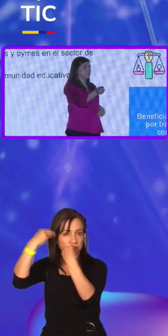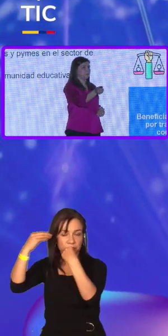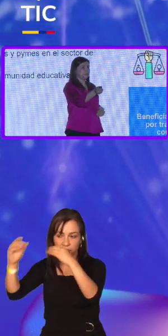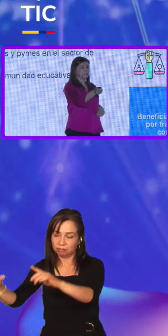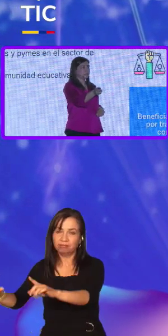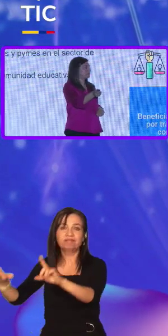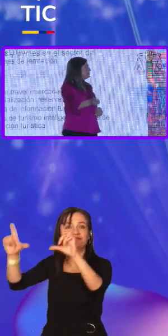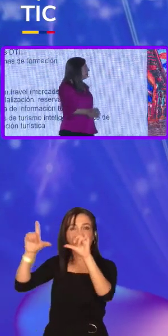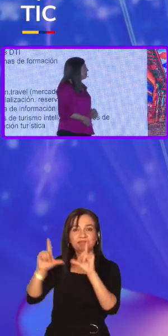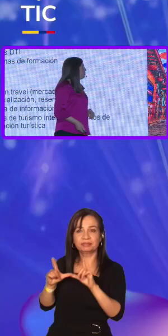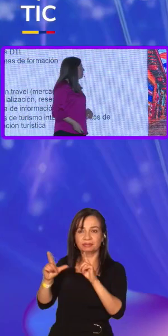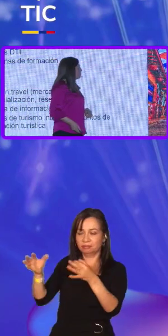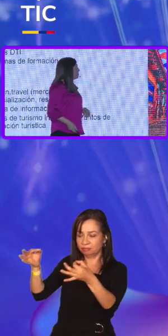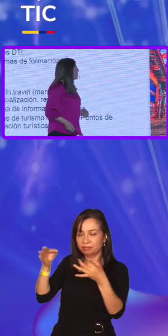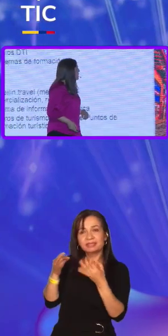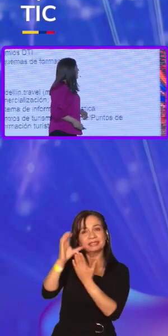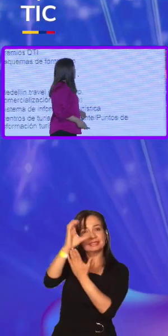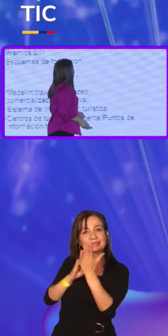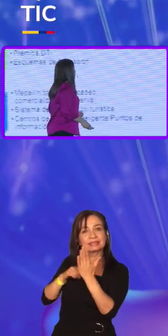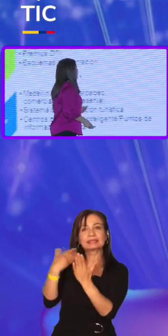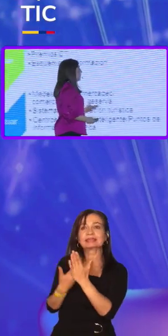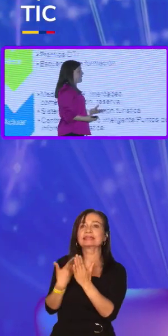de capacitación.